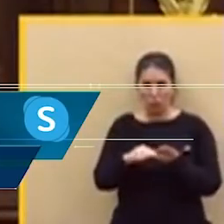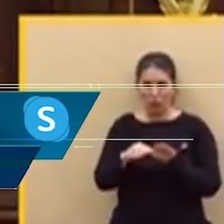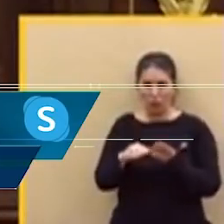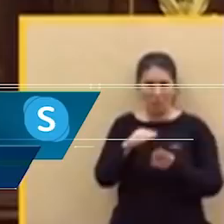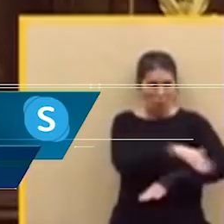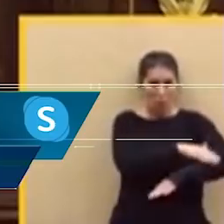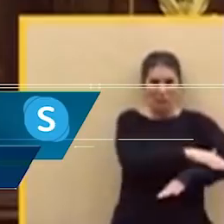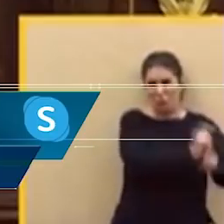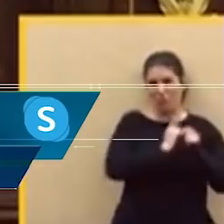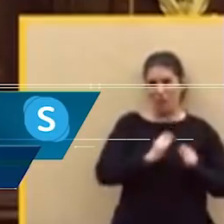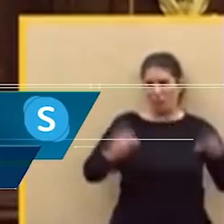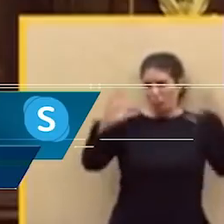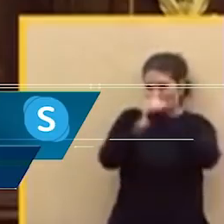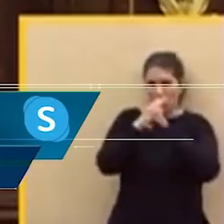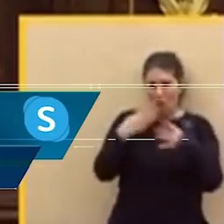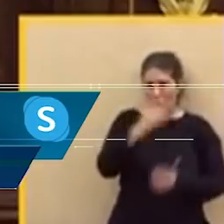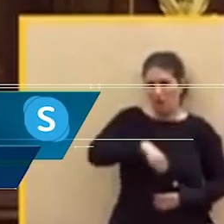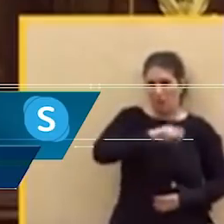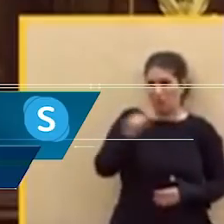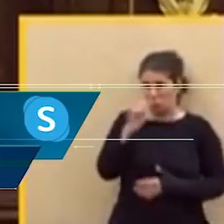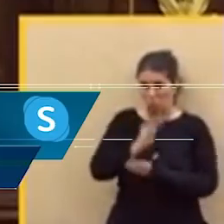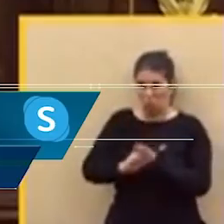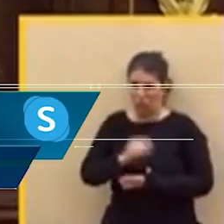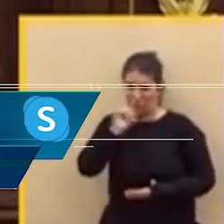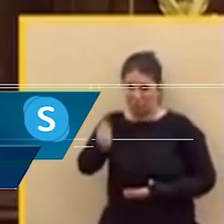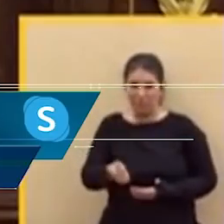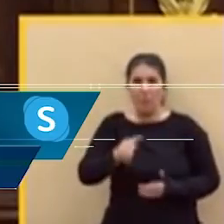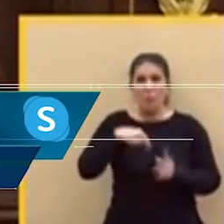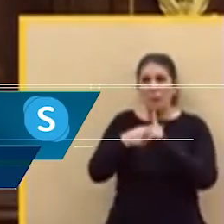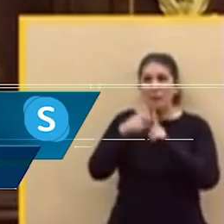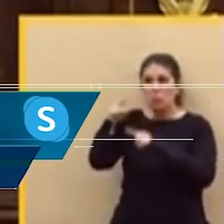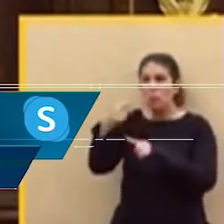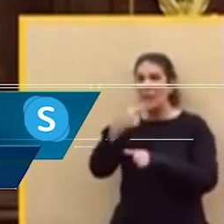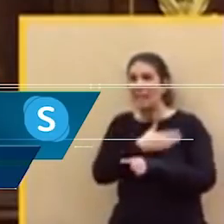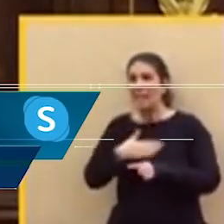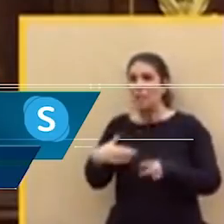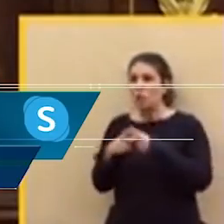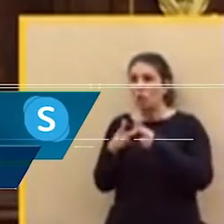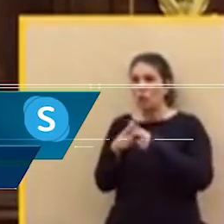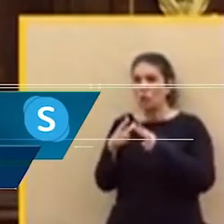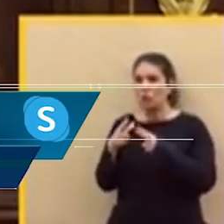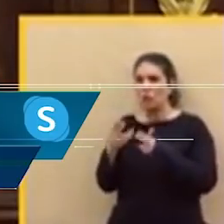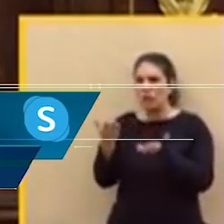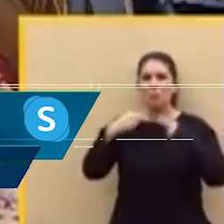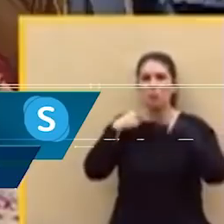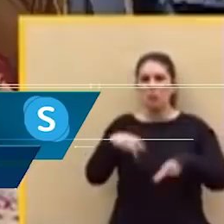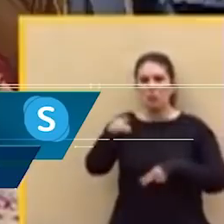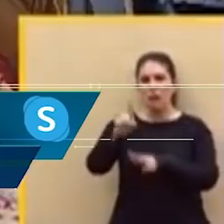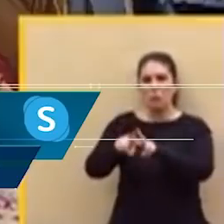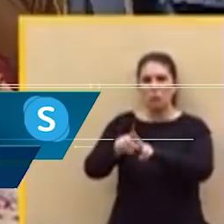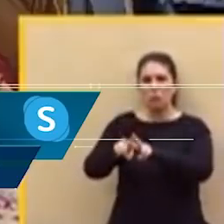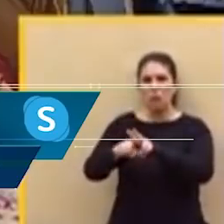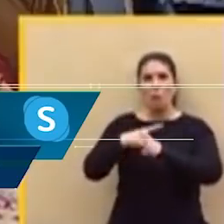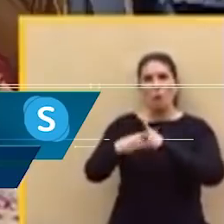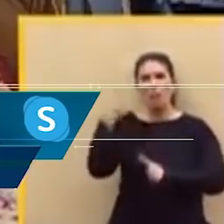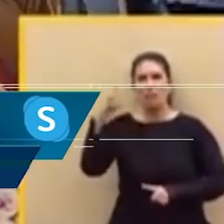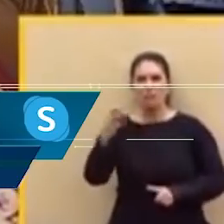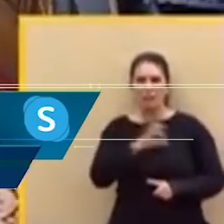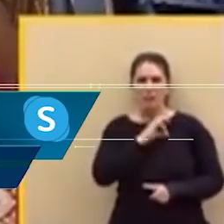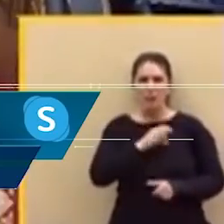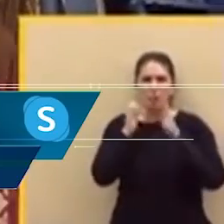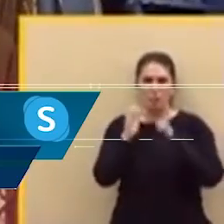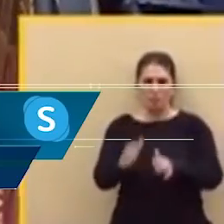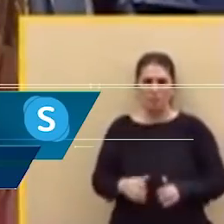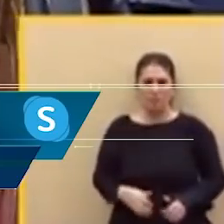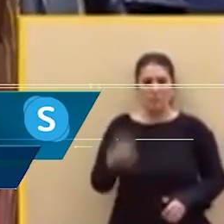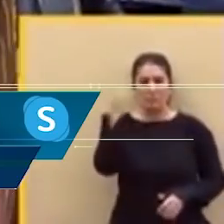crea pues una situación muy triste al ver que pues multitud de españoles se quedan totalmente frustrados ante